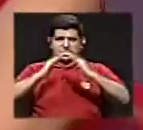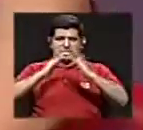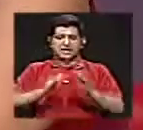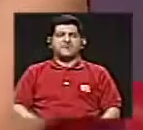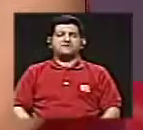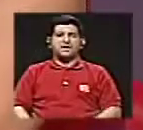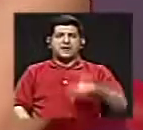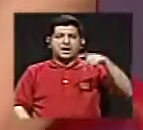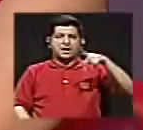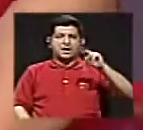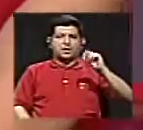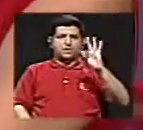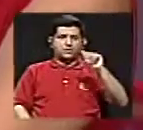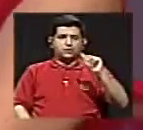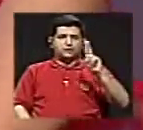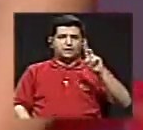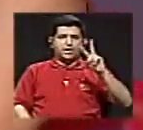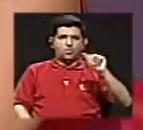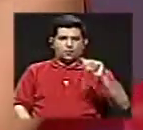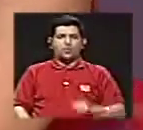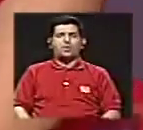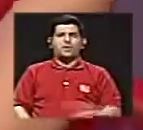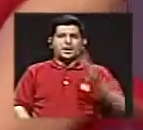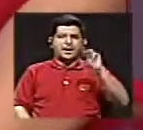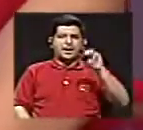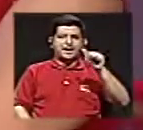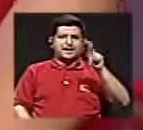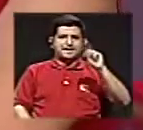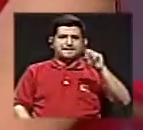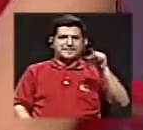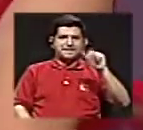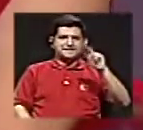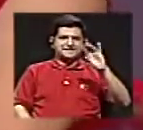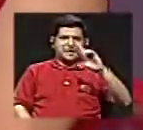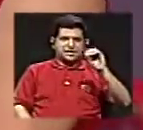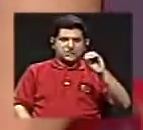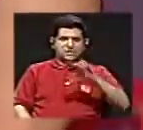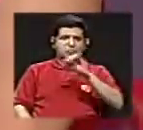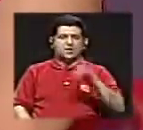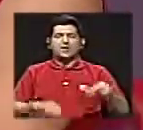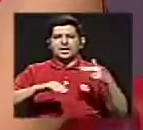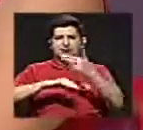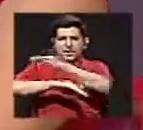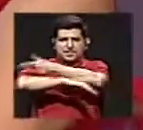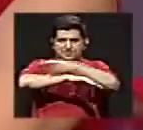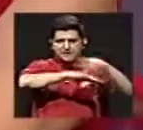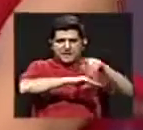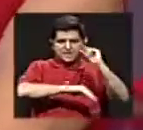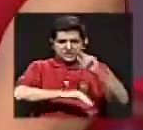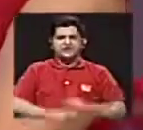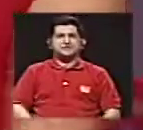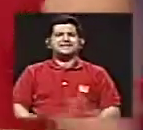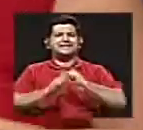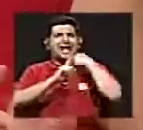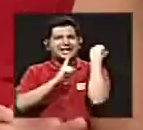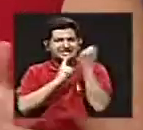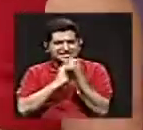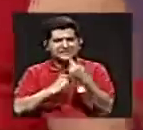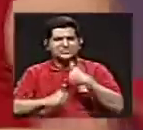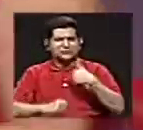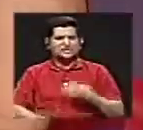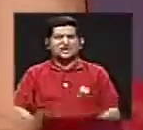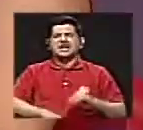en Punta Uva, Manzanillo, Puerto Viejo y Playa Chiquita. Vamos a ver. Hay una situación de donde hay